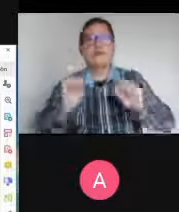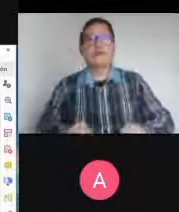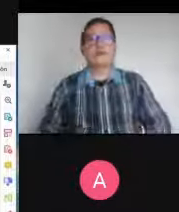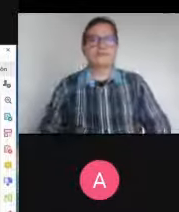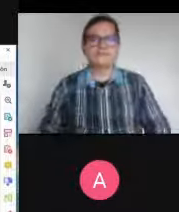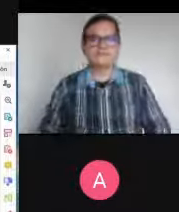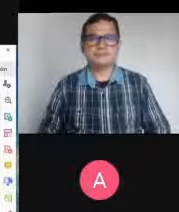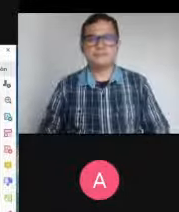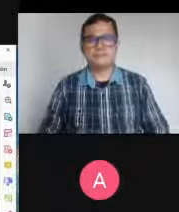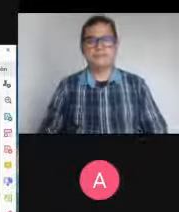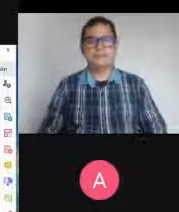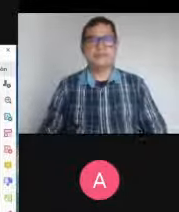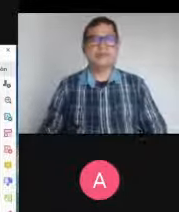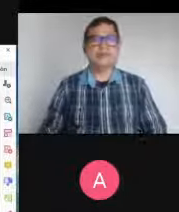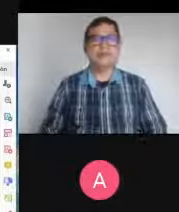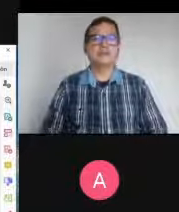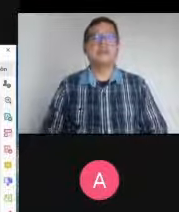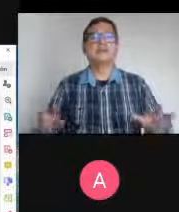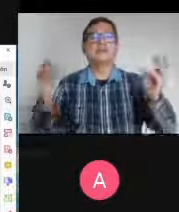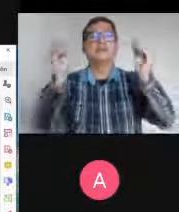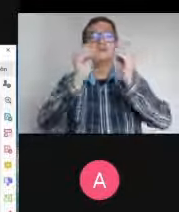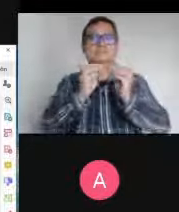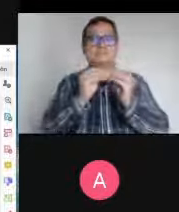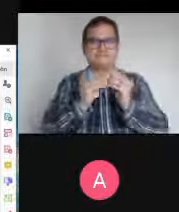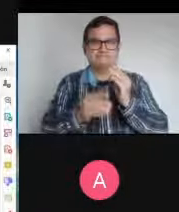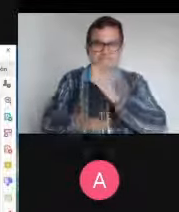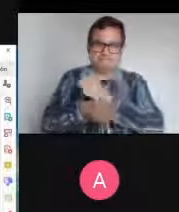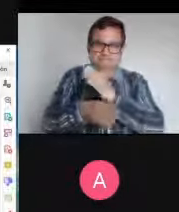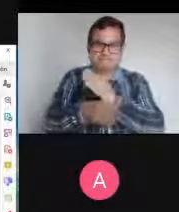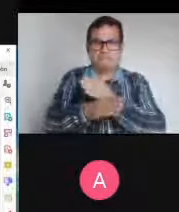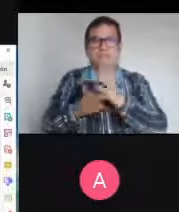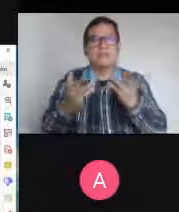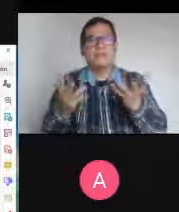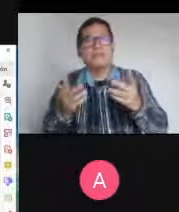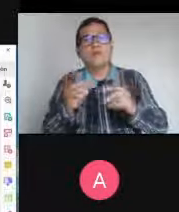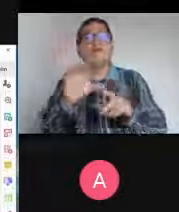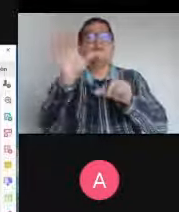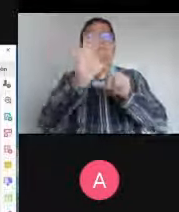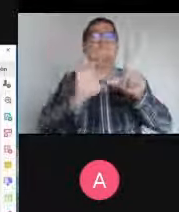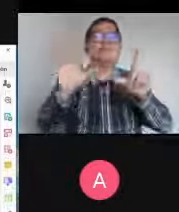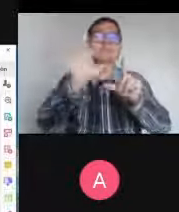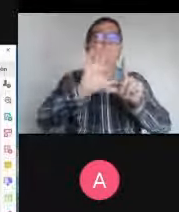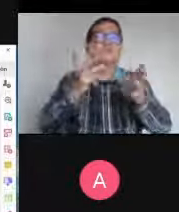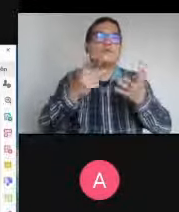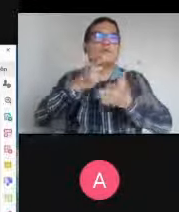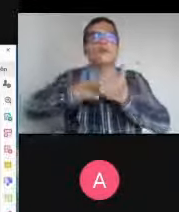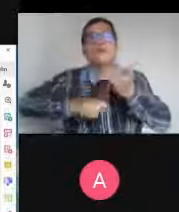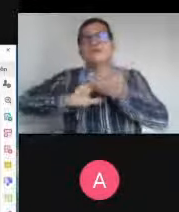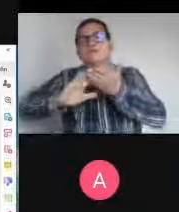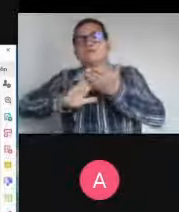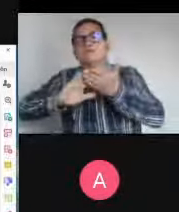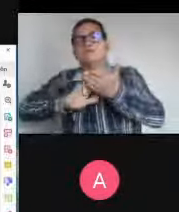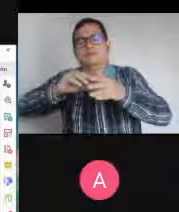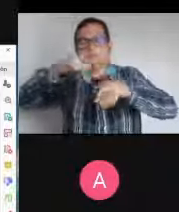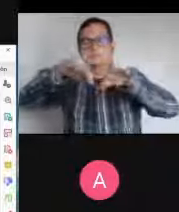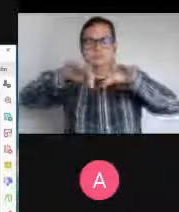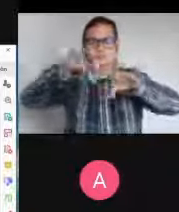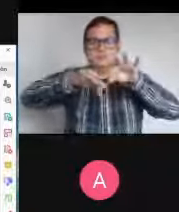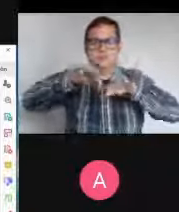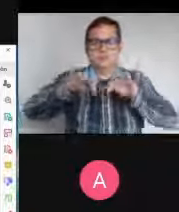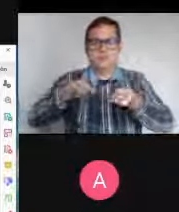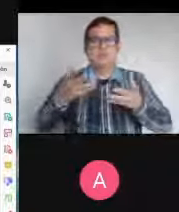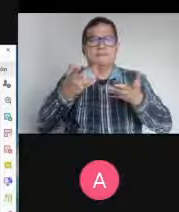Bueno, más adelante también les voy a colocar un videito de cómo se realiza su montaje para que también se puedan